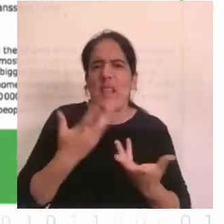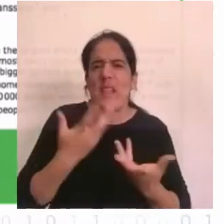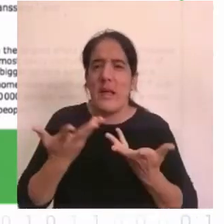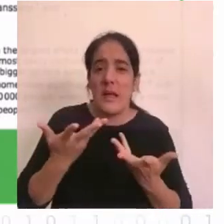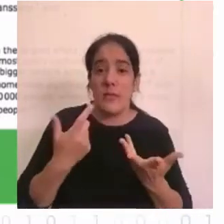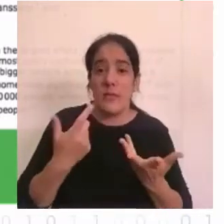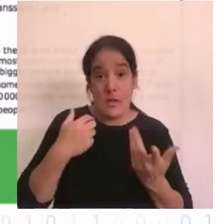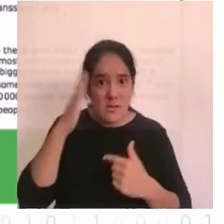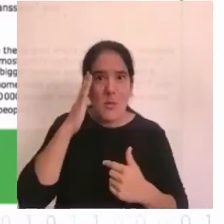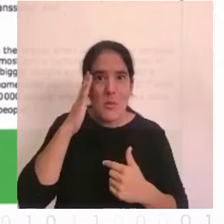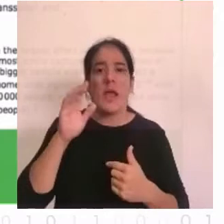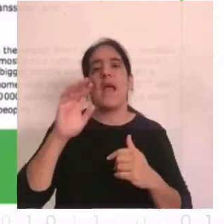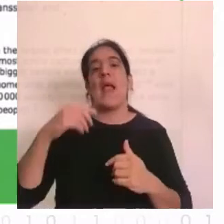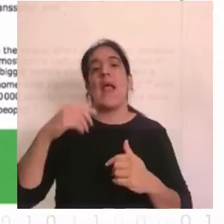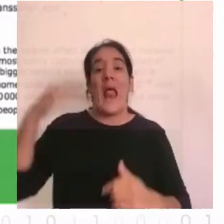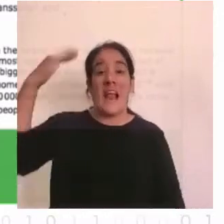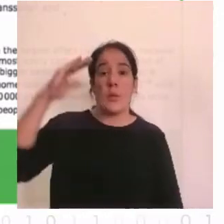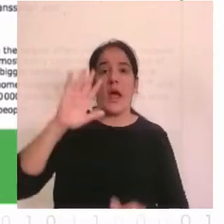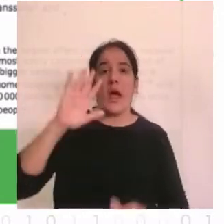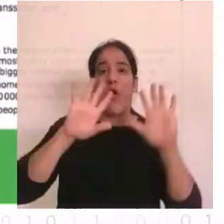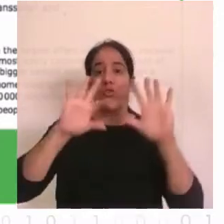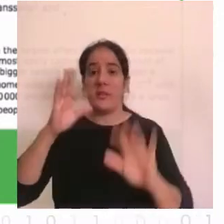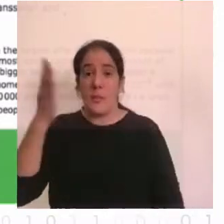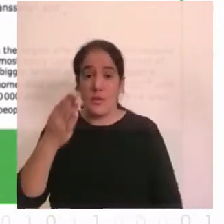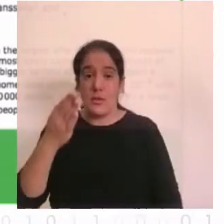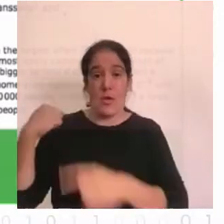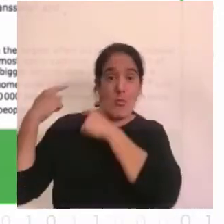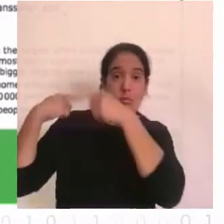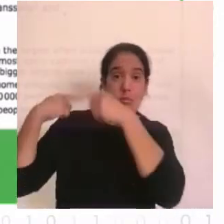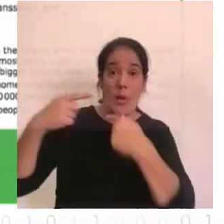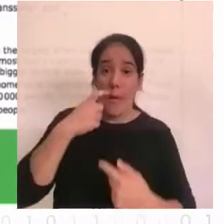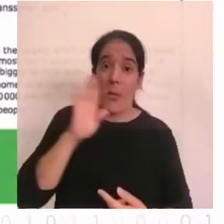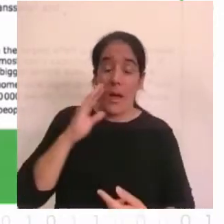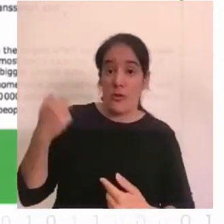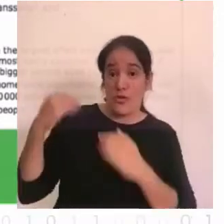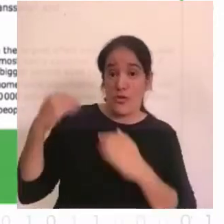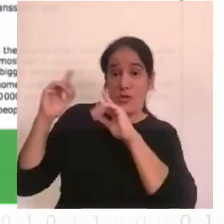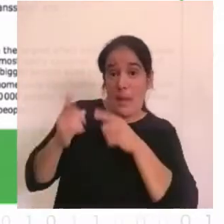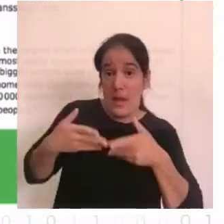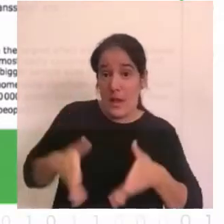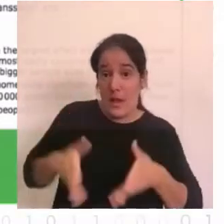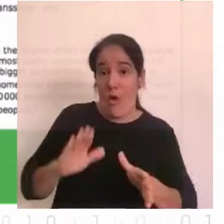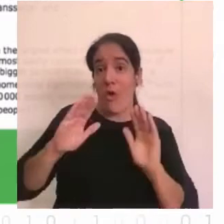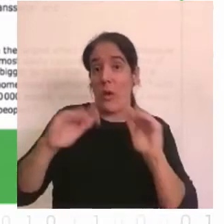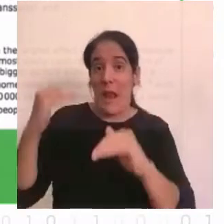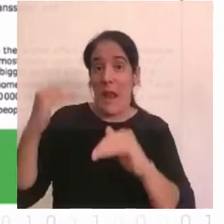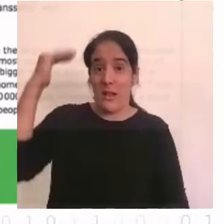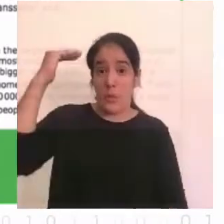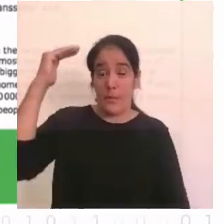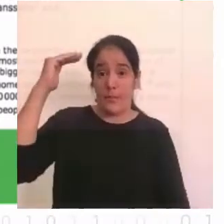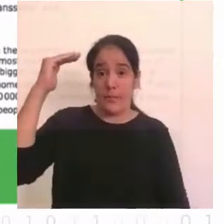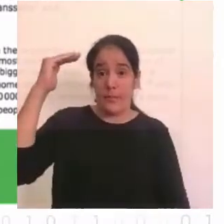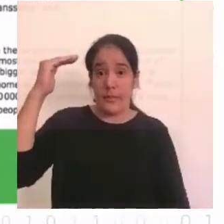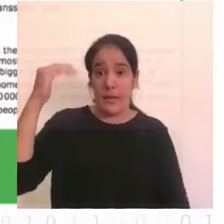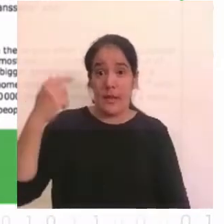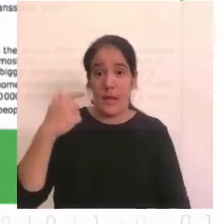explicar entre un 4 y un 6%, mientras que el promedio de los padres estaba explicando mucho más. Entonces, ahí empezaron como un montón de